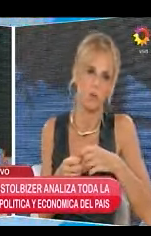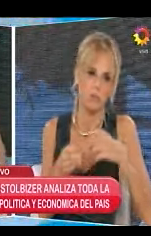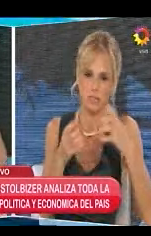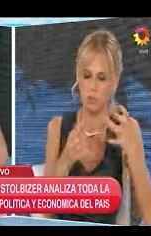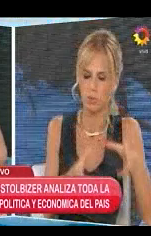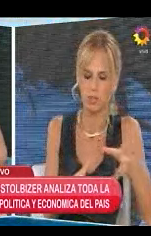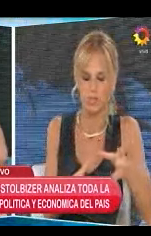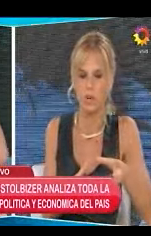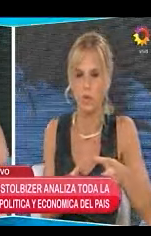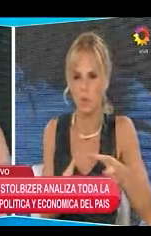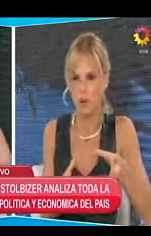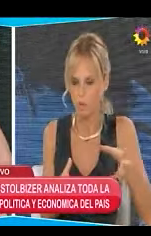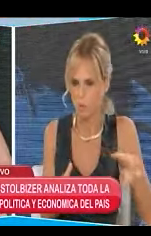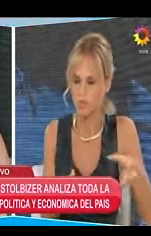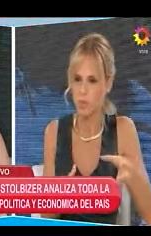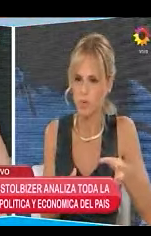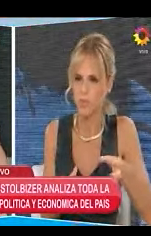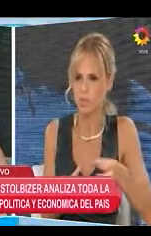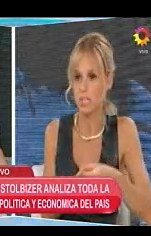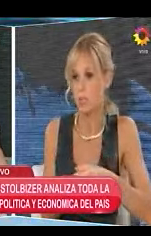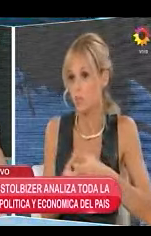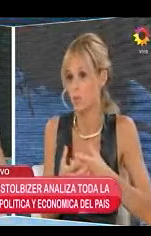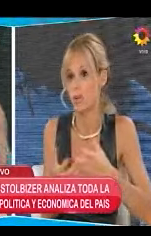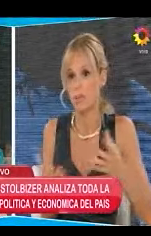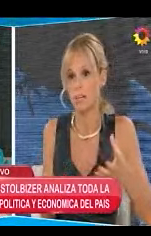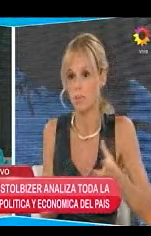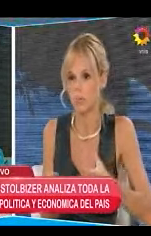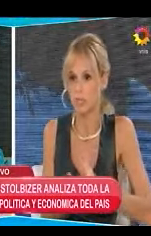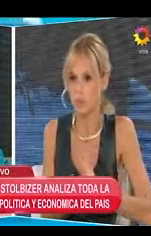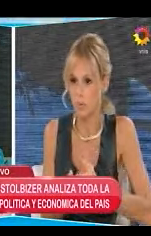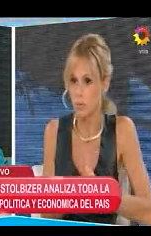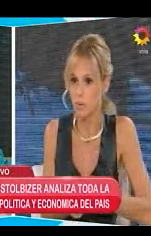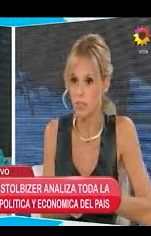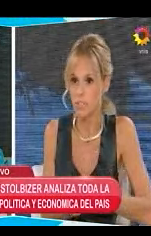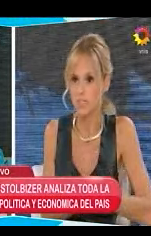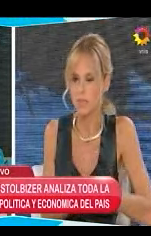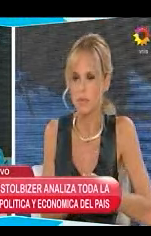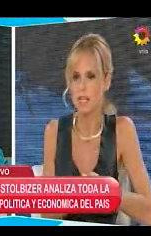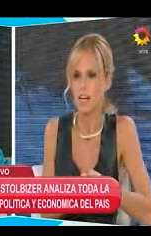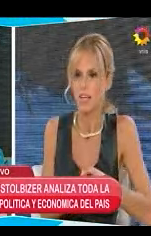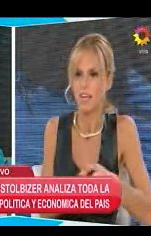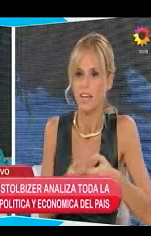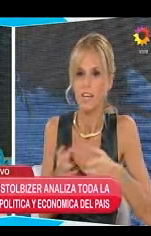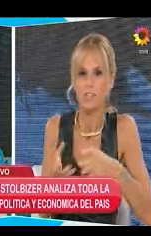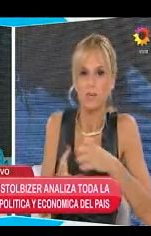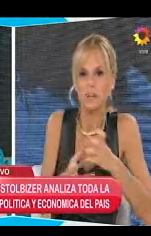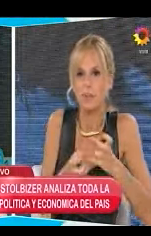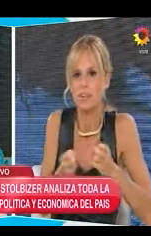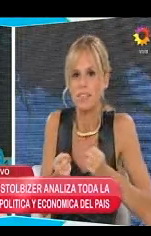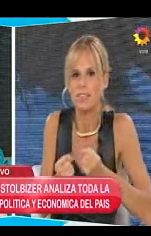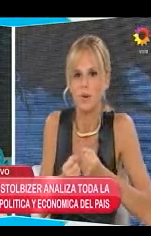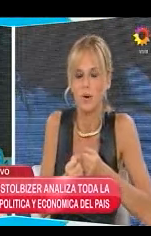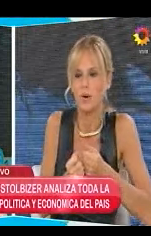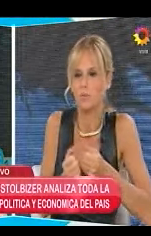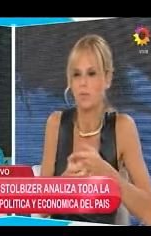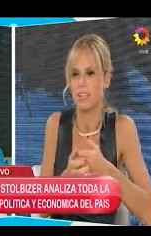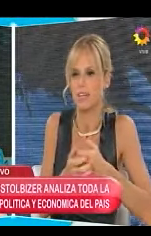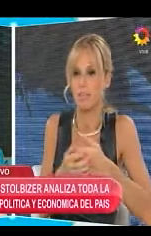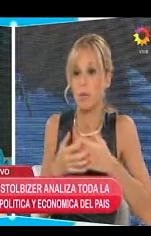miedo, digamos, Massa por supuesto tiene un lugar en la oposición muy importante, vos tenés una imagen positiva muy importante también, que todo termine